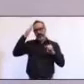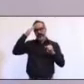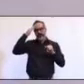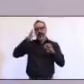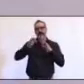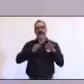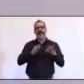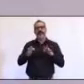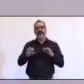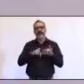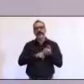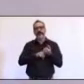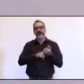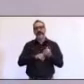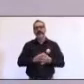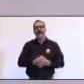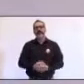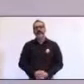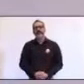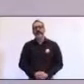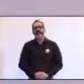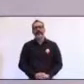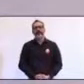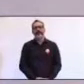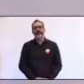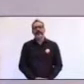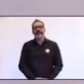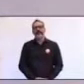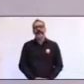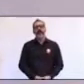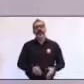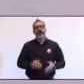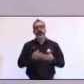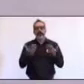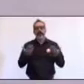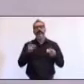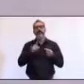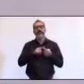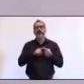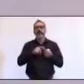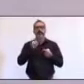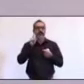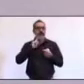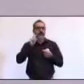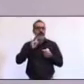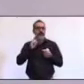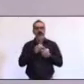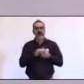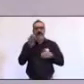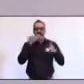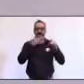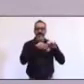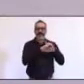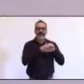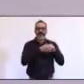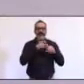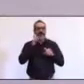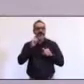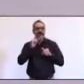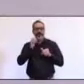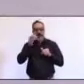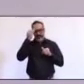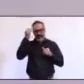trabajo. Dentro del trabajo del refugio temporal, también hacemos trabajos personales en el